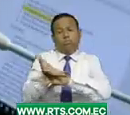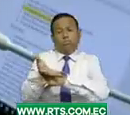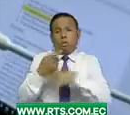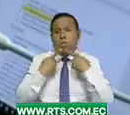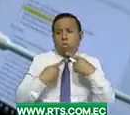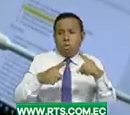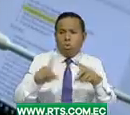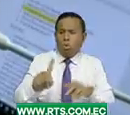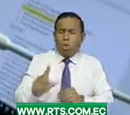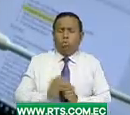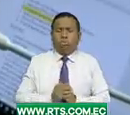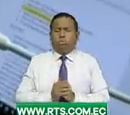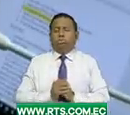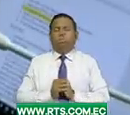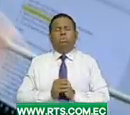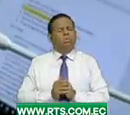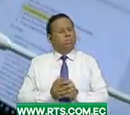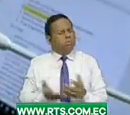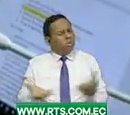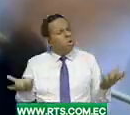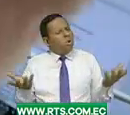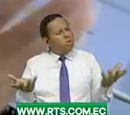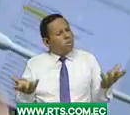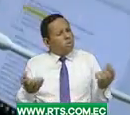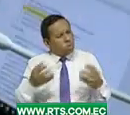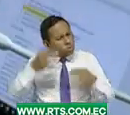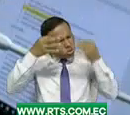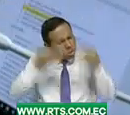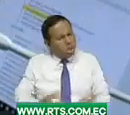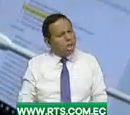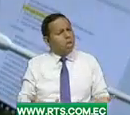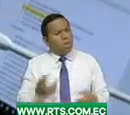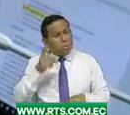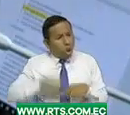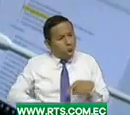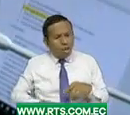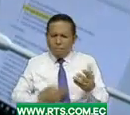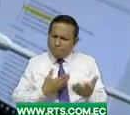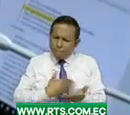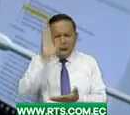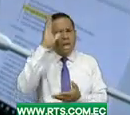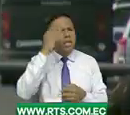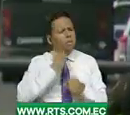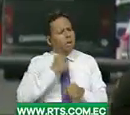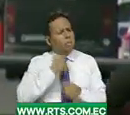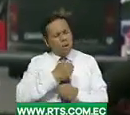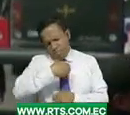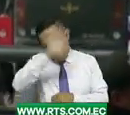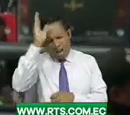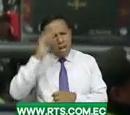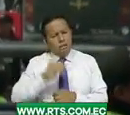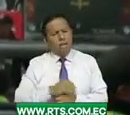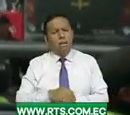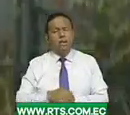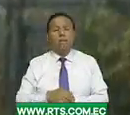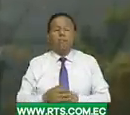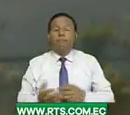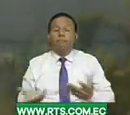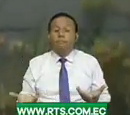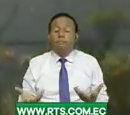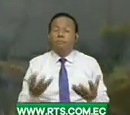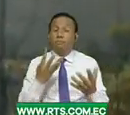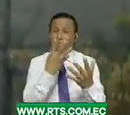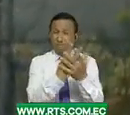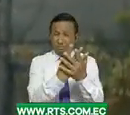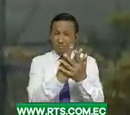una solución y si es que no pueden, por Dios, váyanse a sus casas y tengan gente que realmente trabaje. La crisis carcelaria parece no tener un